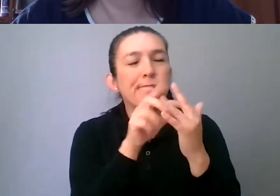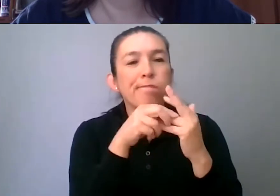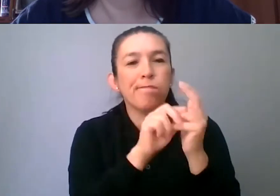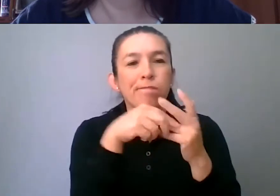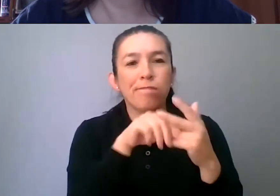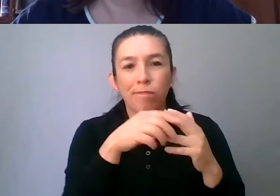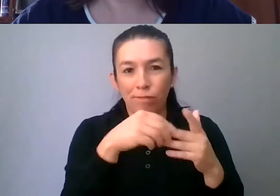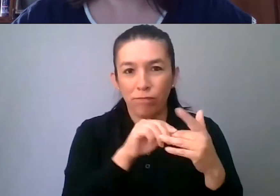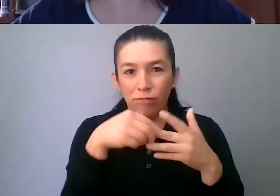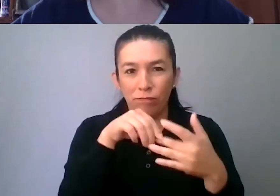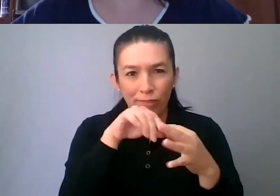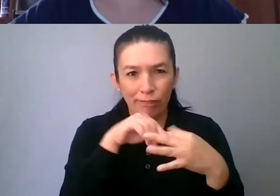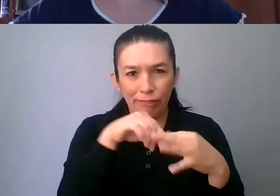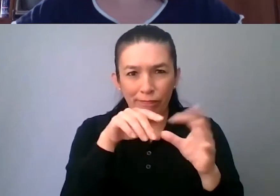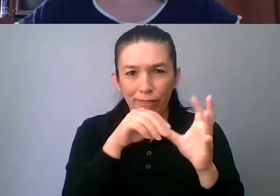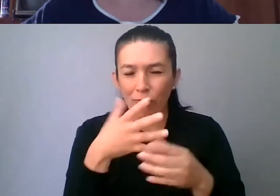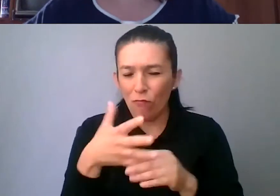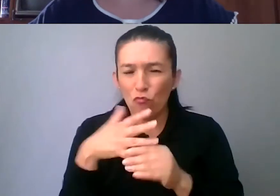movilidad articular de las manos.